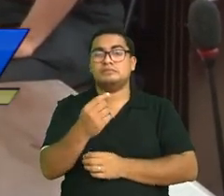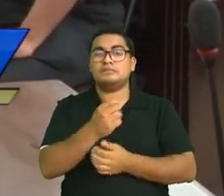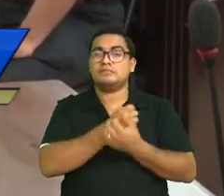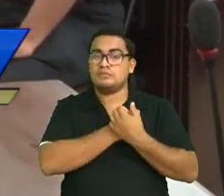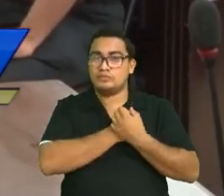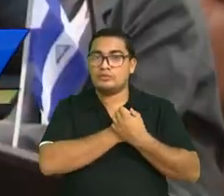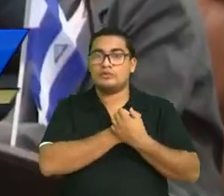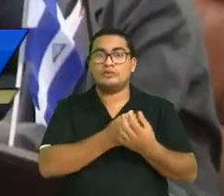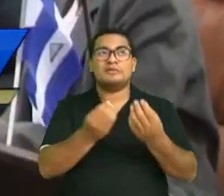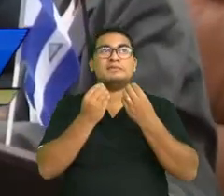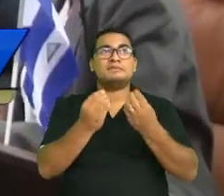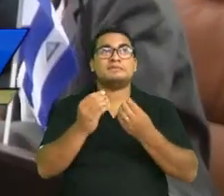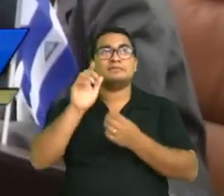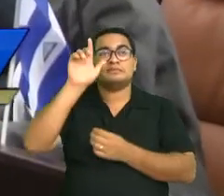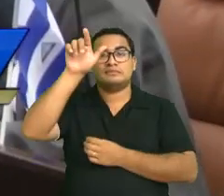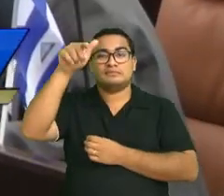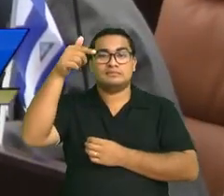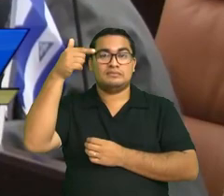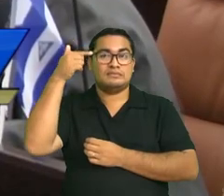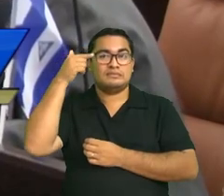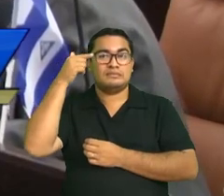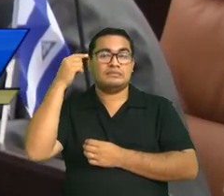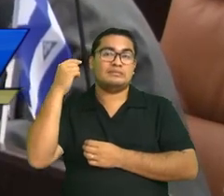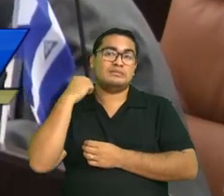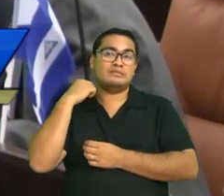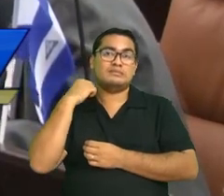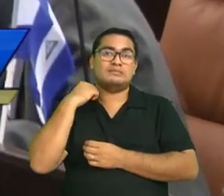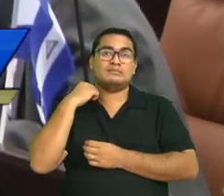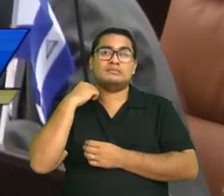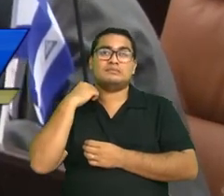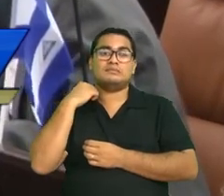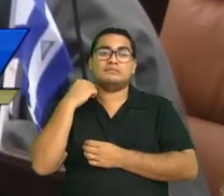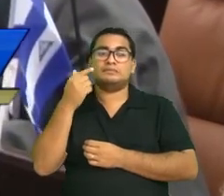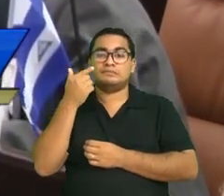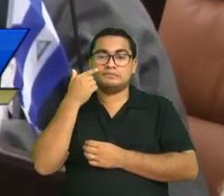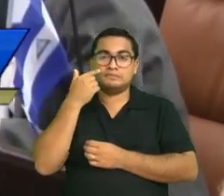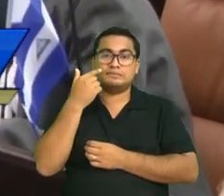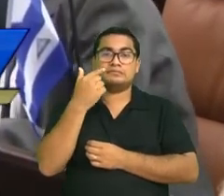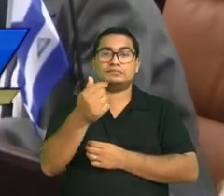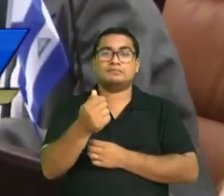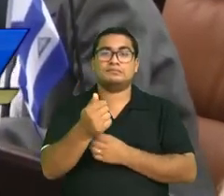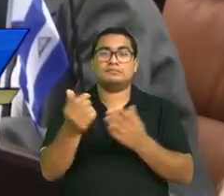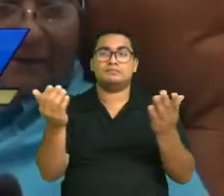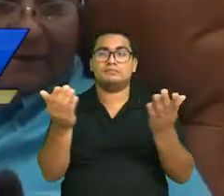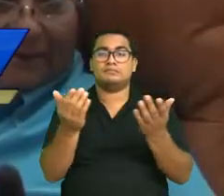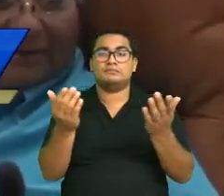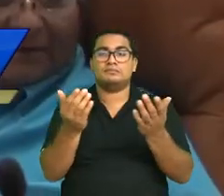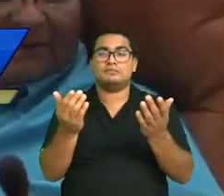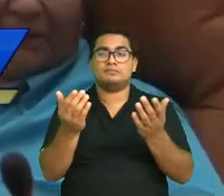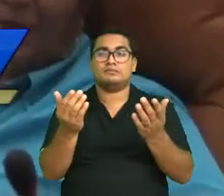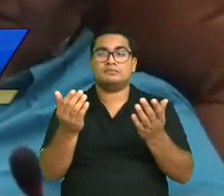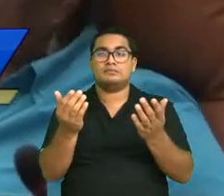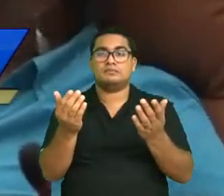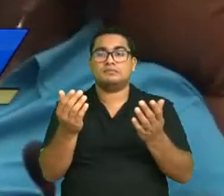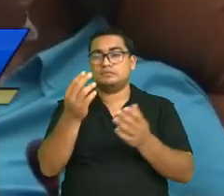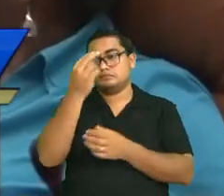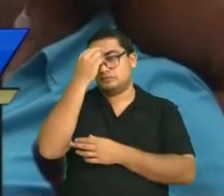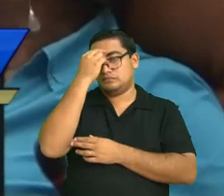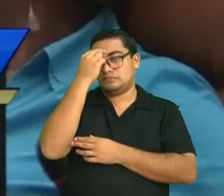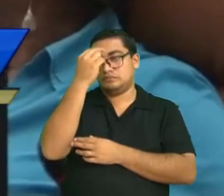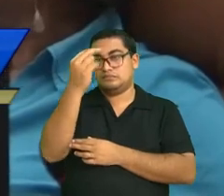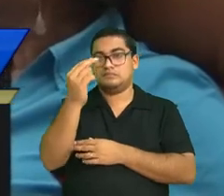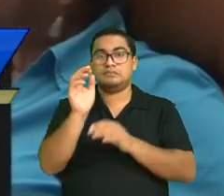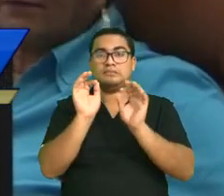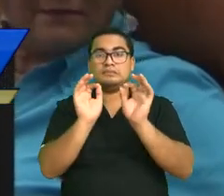cariño que nuestro gobierno siempre impregna, ¿verdad?, en este reconocimiento merecido, ¿verdad?, y honor a quien honor